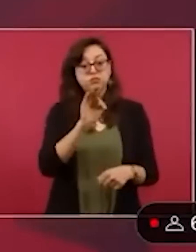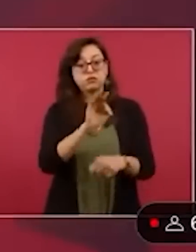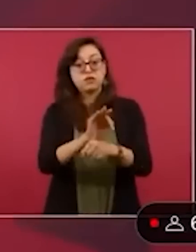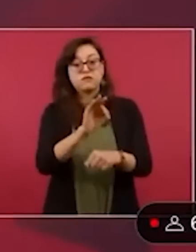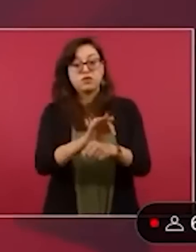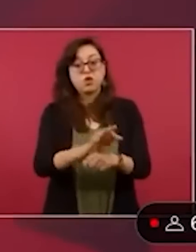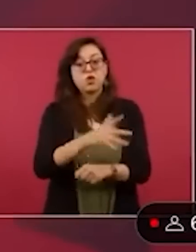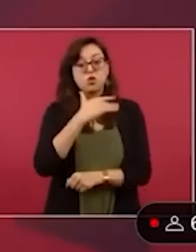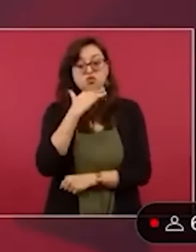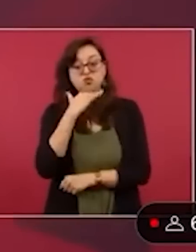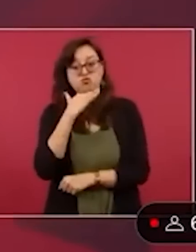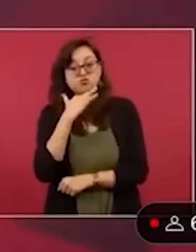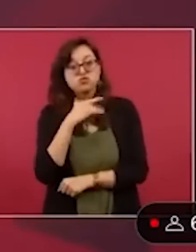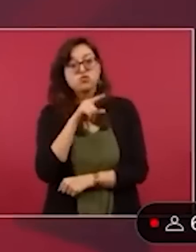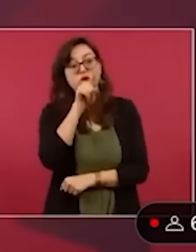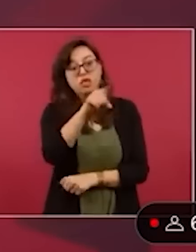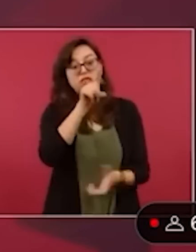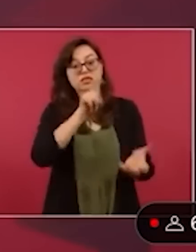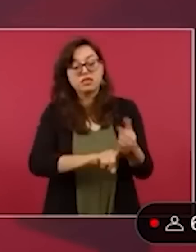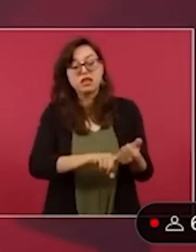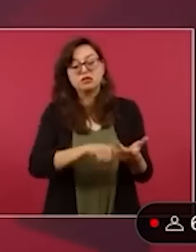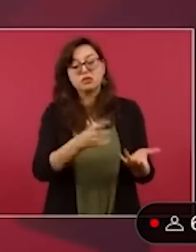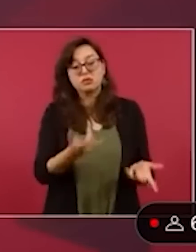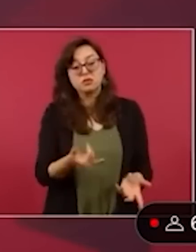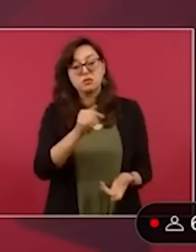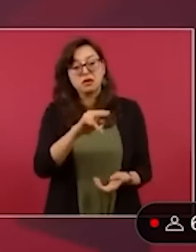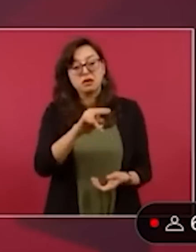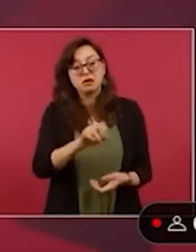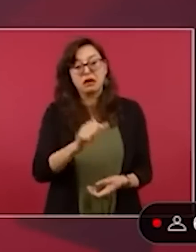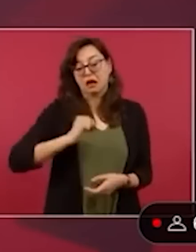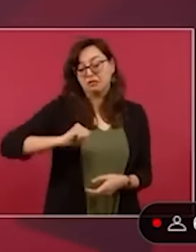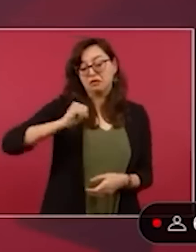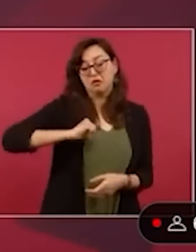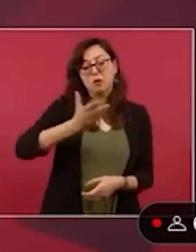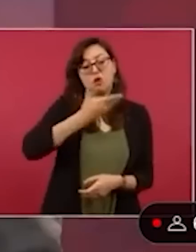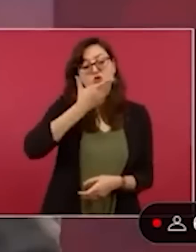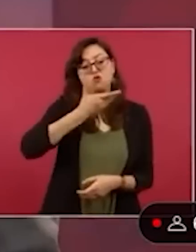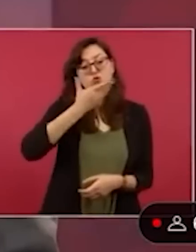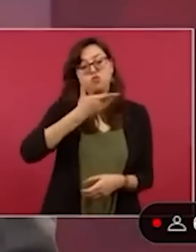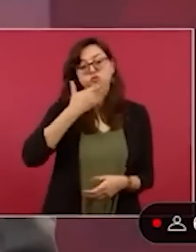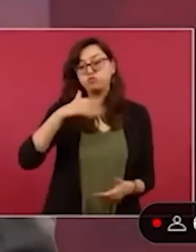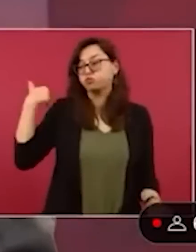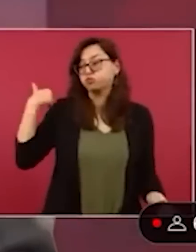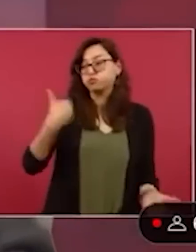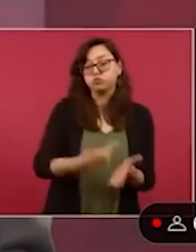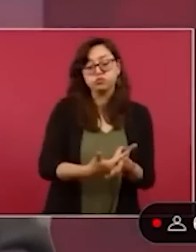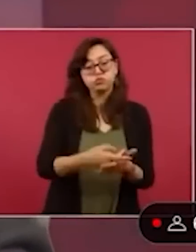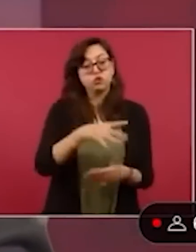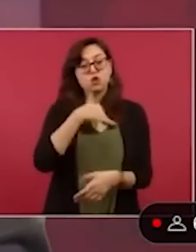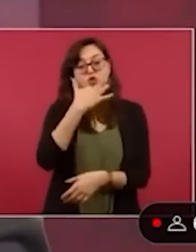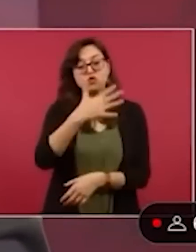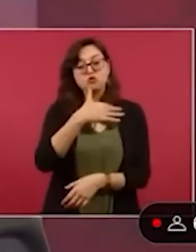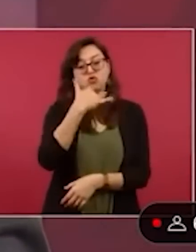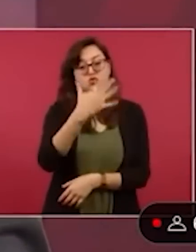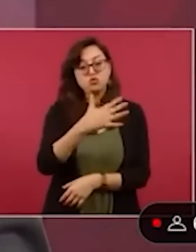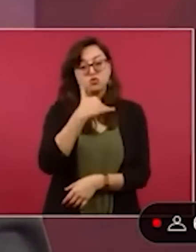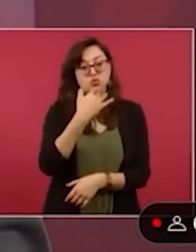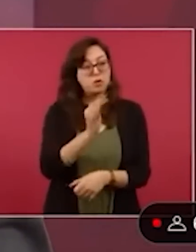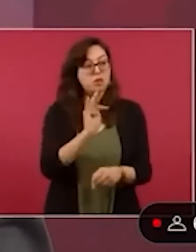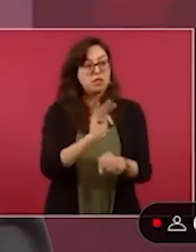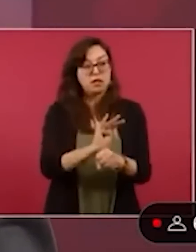Para defender al viejo régimen. No se oye. No oímos. Corrupto.